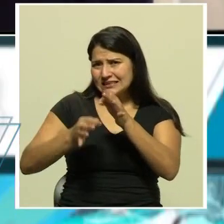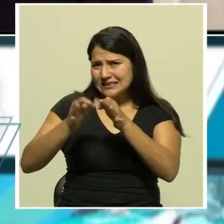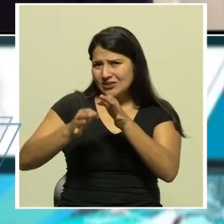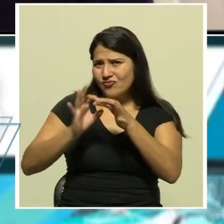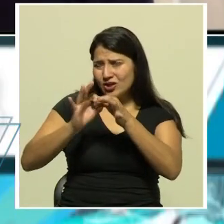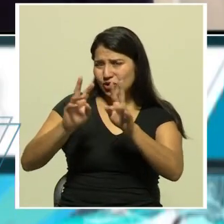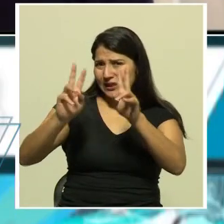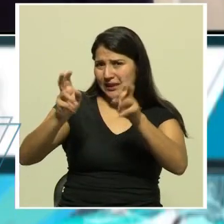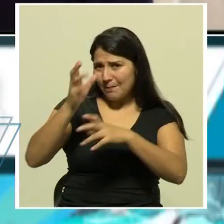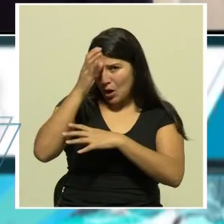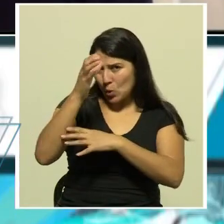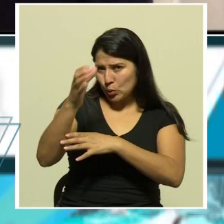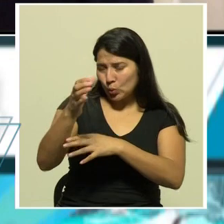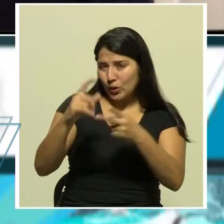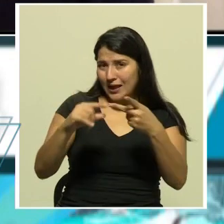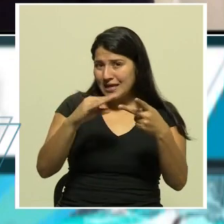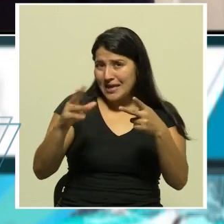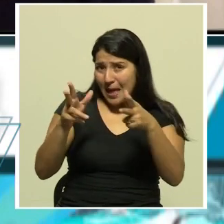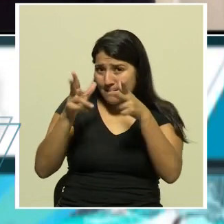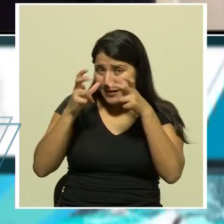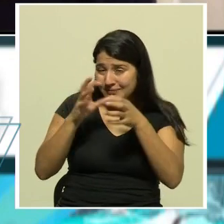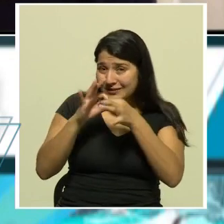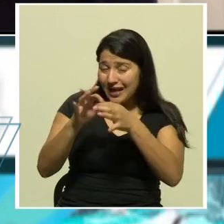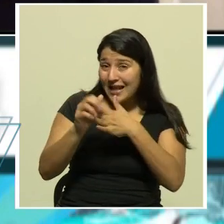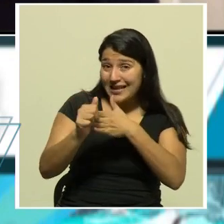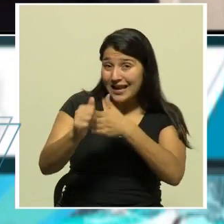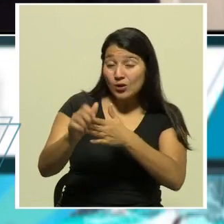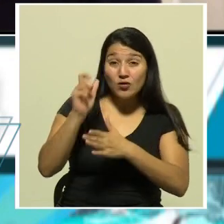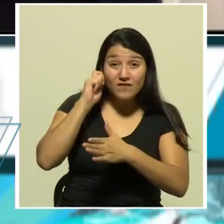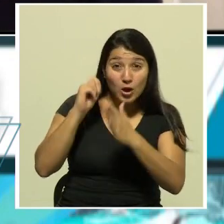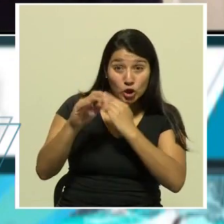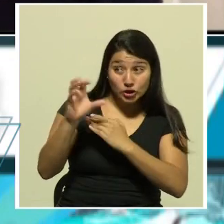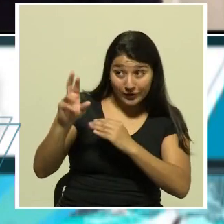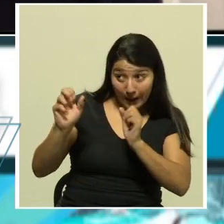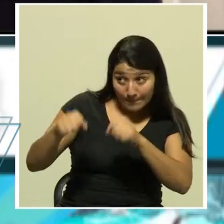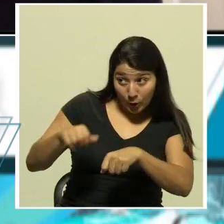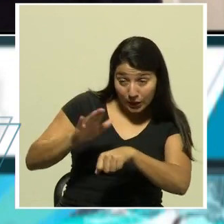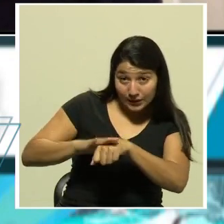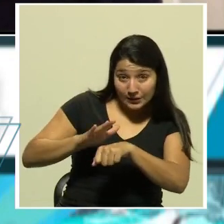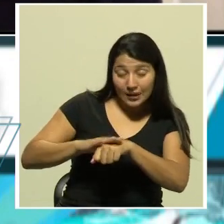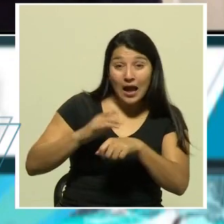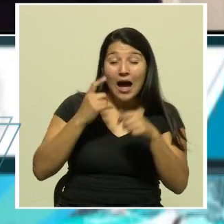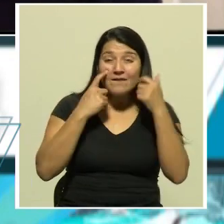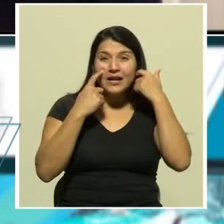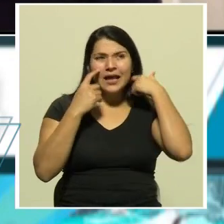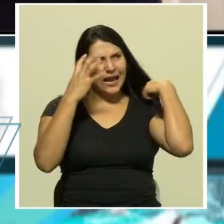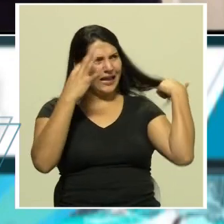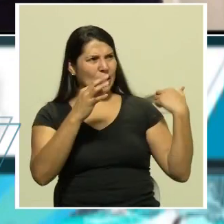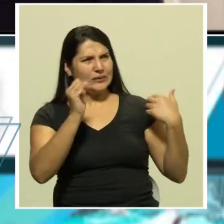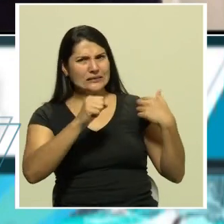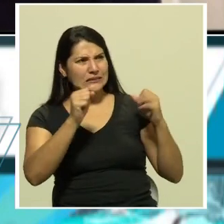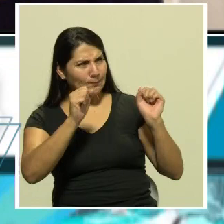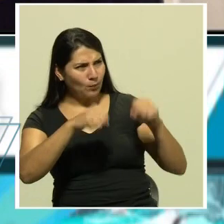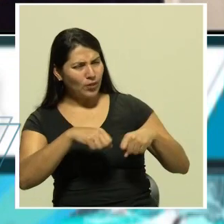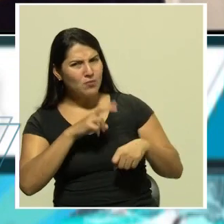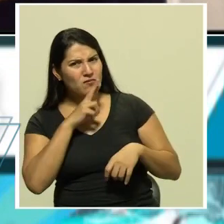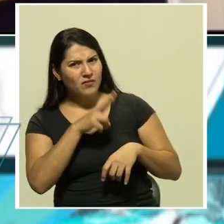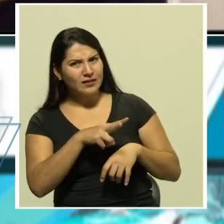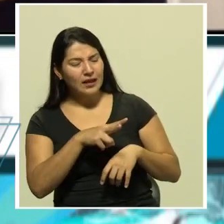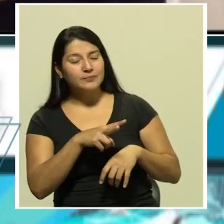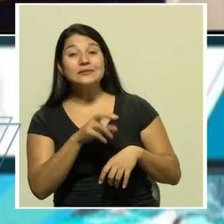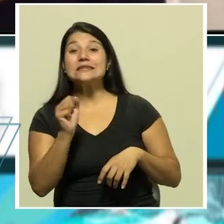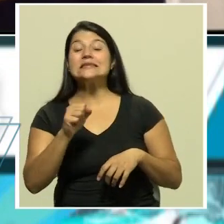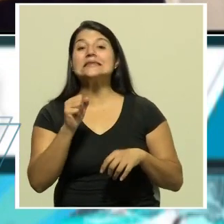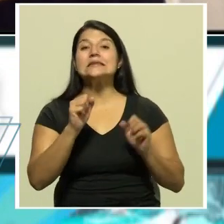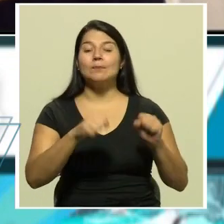el tema cultural y la percepción sobre el liderazgo femenino en Costa Rica. Vamos a ver, yo creo que sí podemos, ¿verdad? Ok,